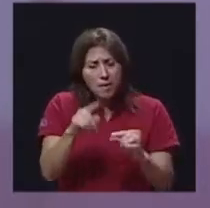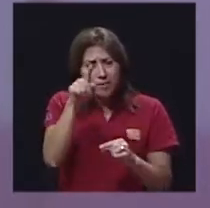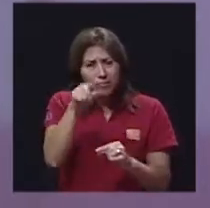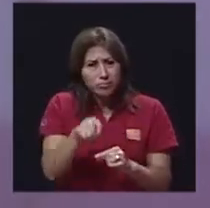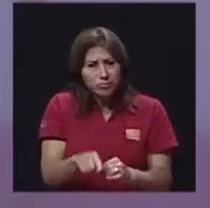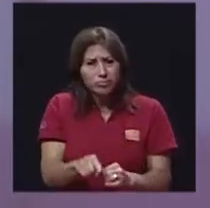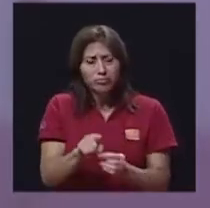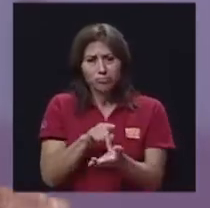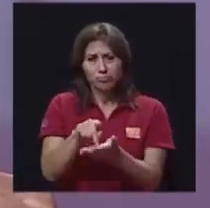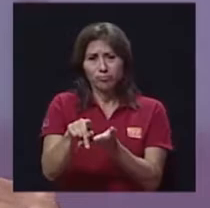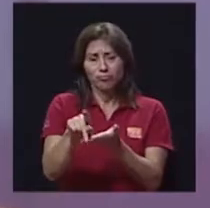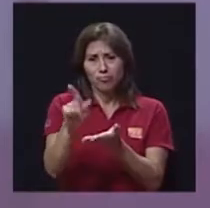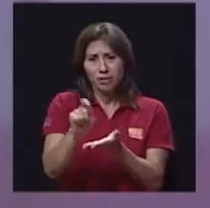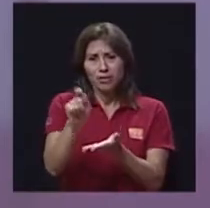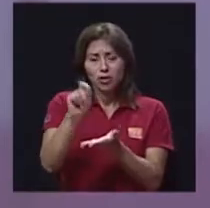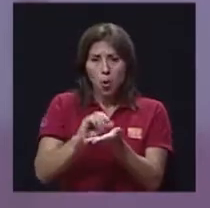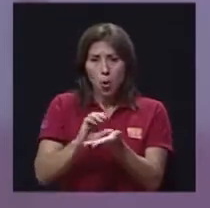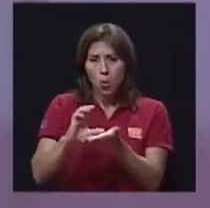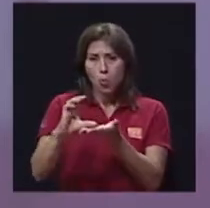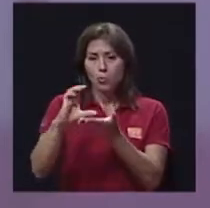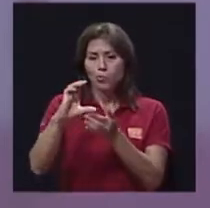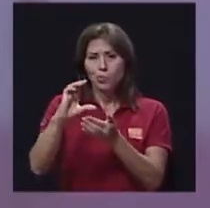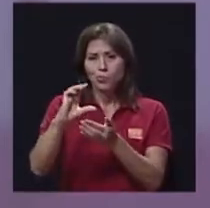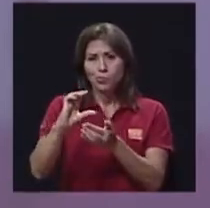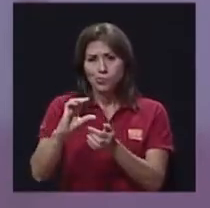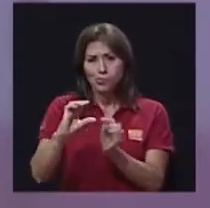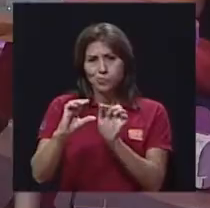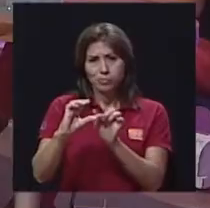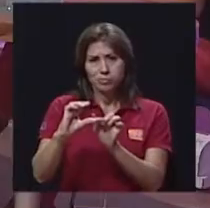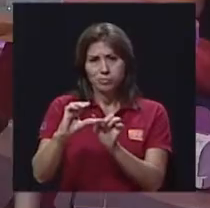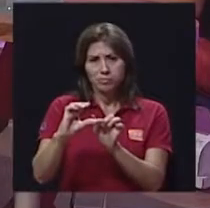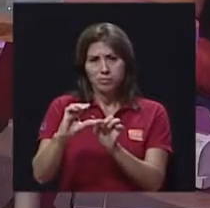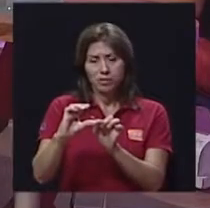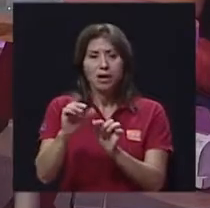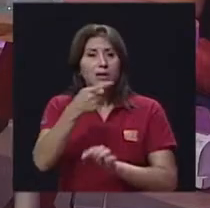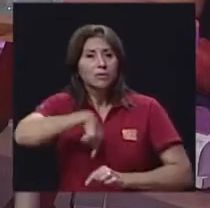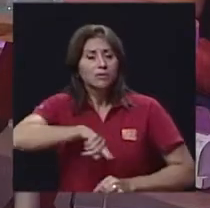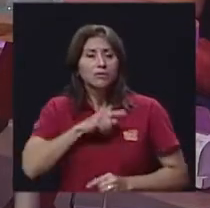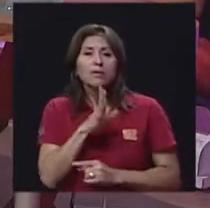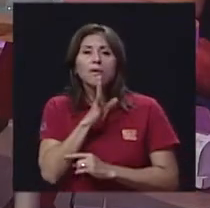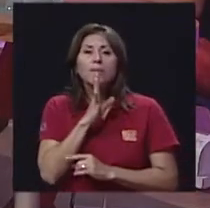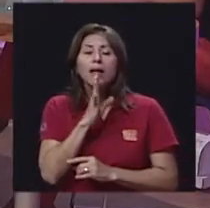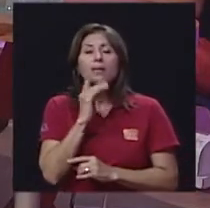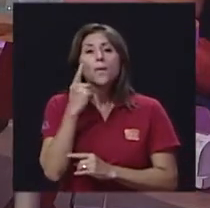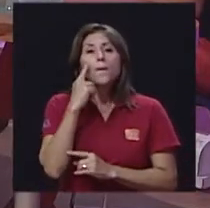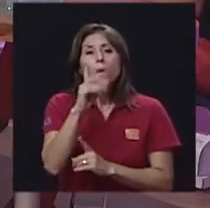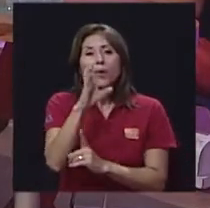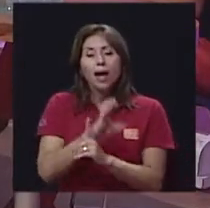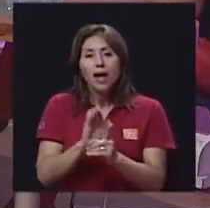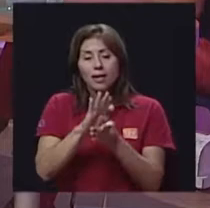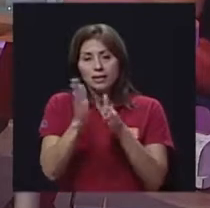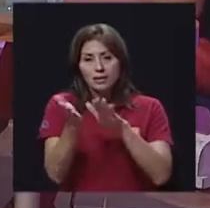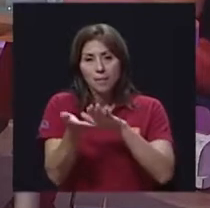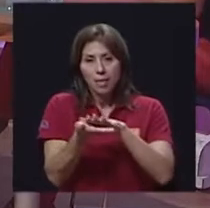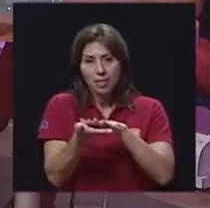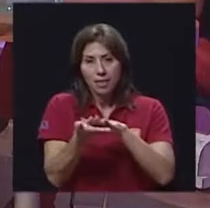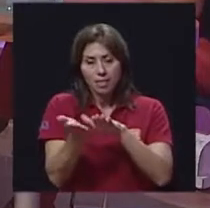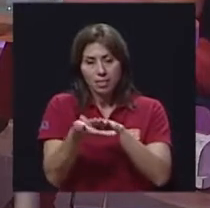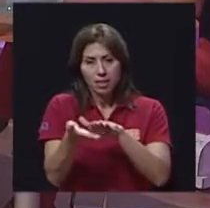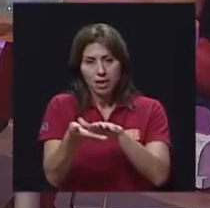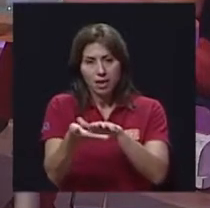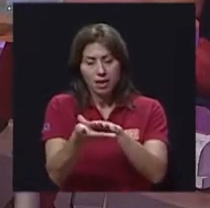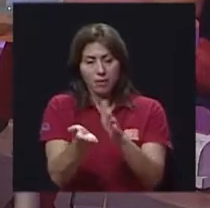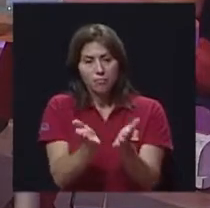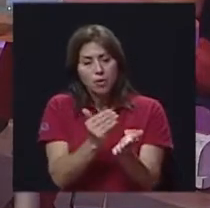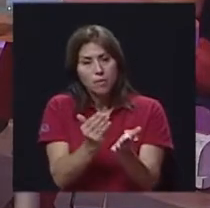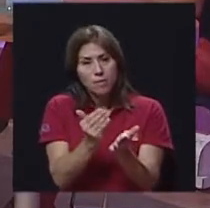bajas. Y estamos hablando por expediente. Como lo decía doña Leda, por expediente. No, en